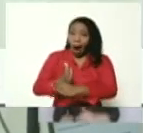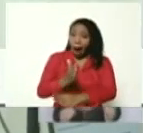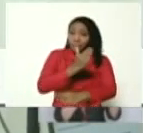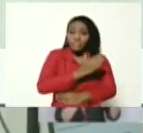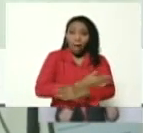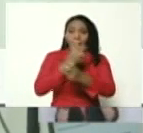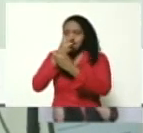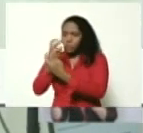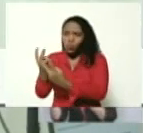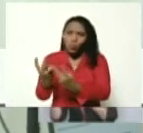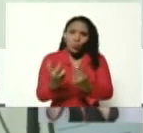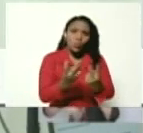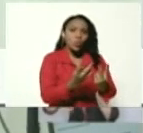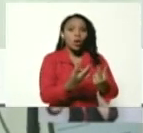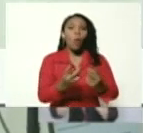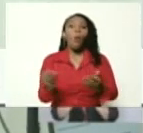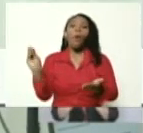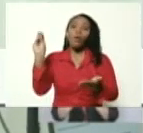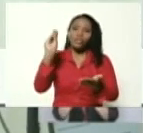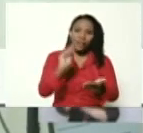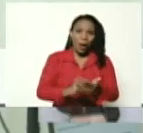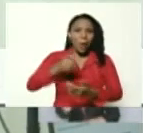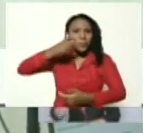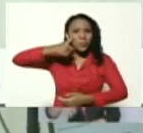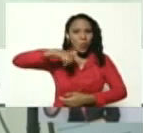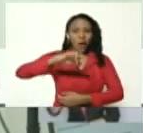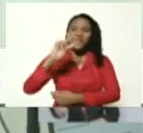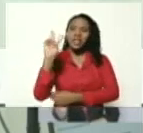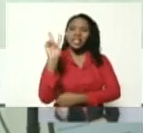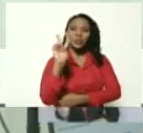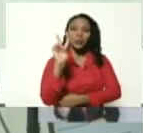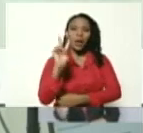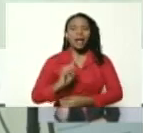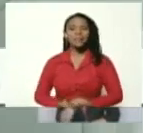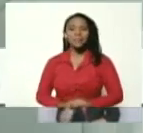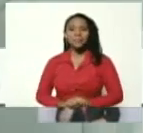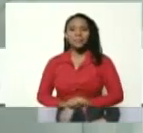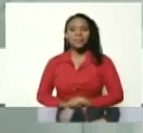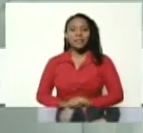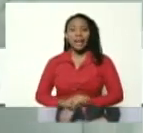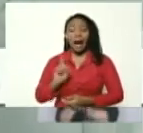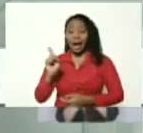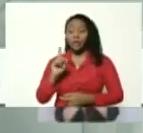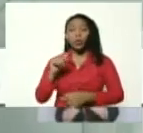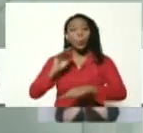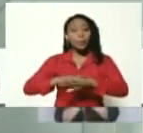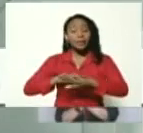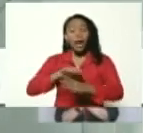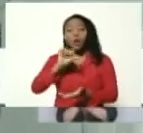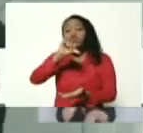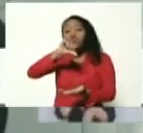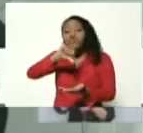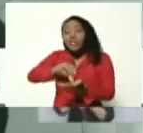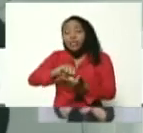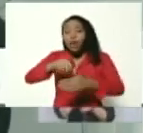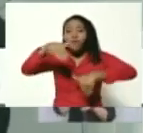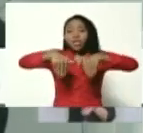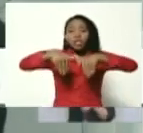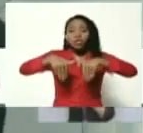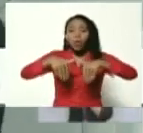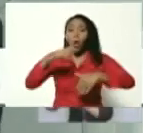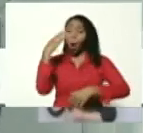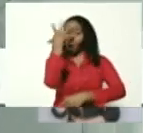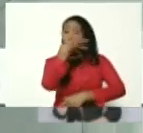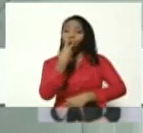invitar nuevamente al pueblo de Venezuela a que concurra a estos centros, a los jóvenes, a las